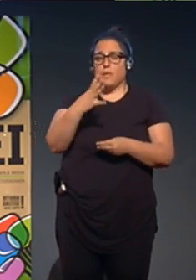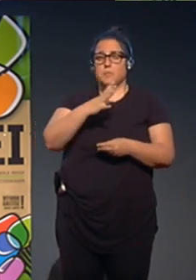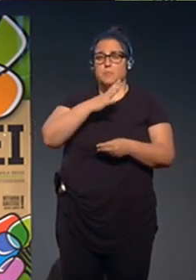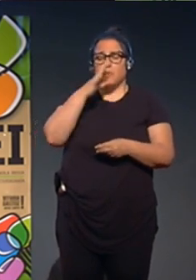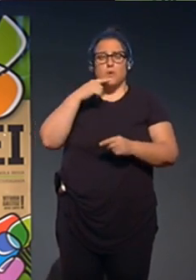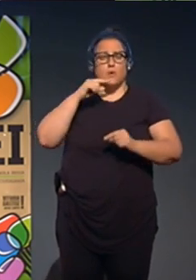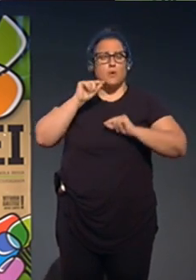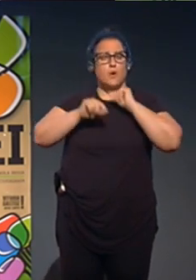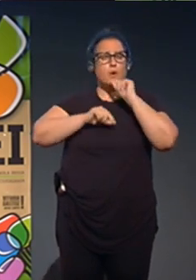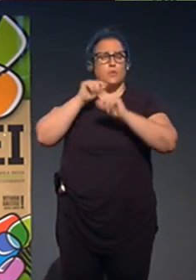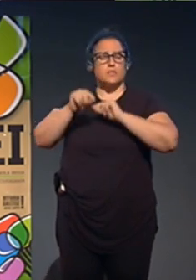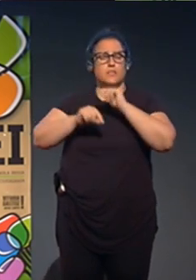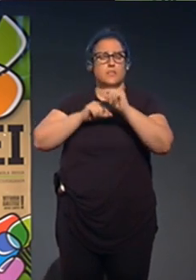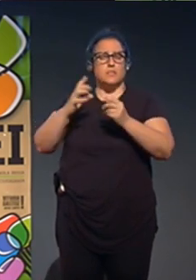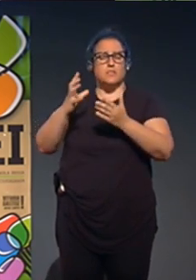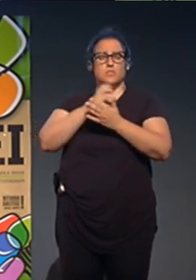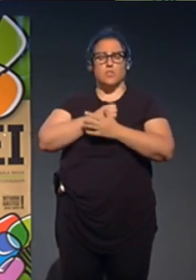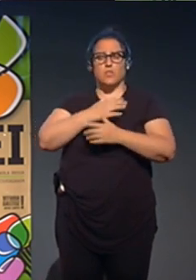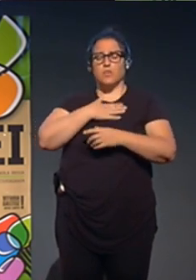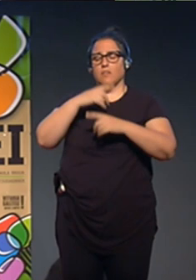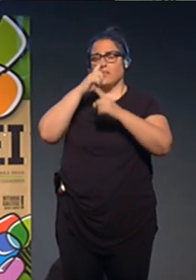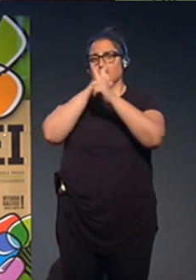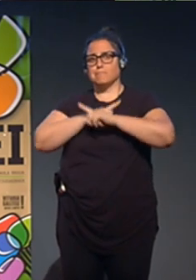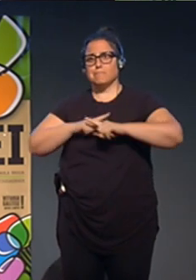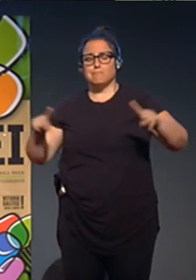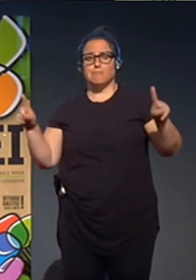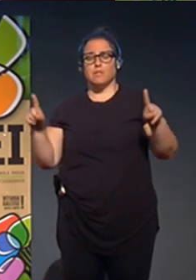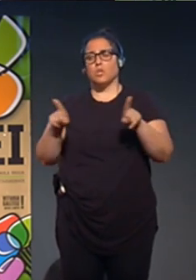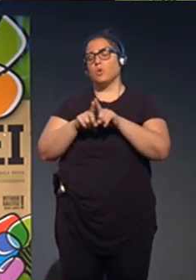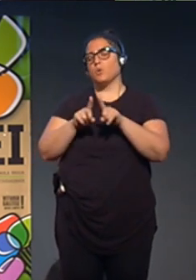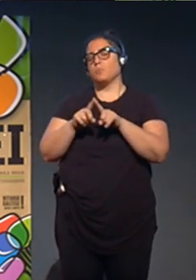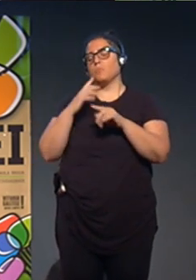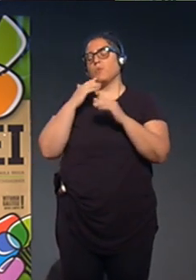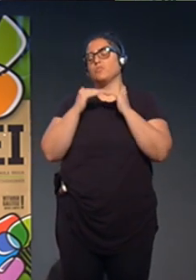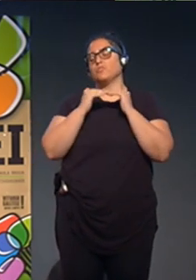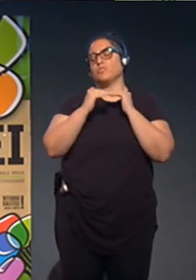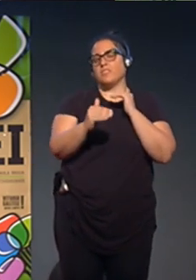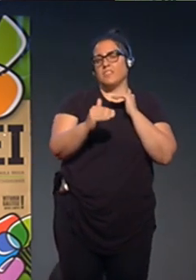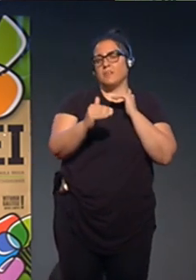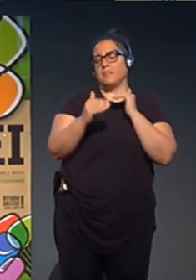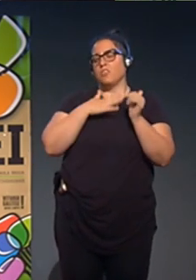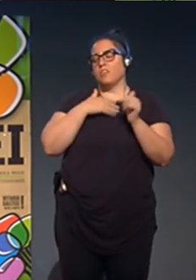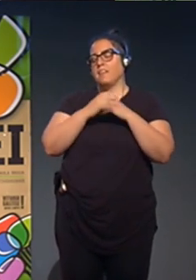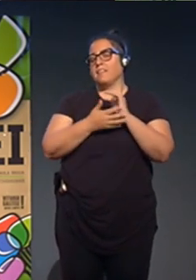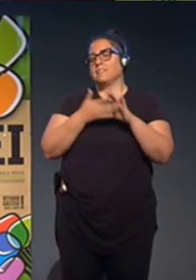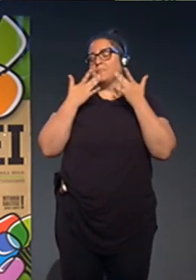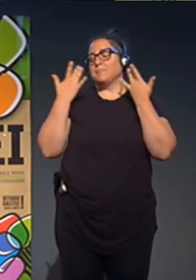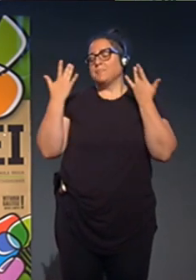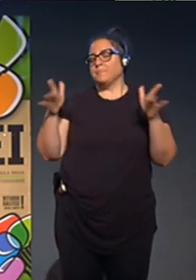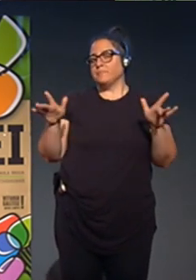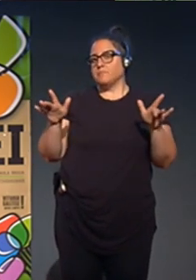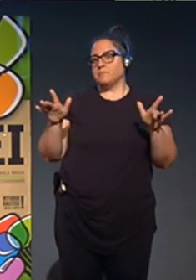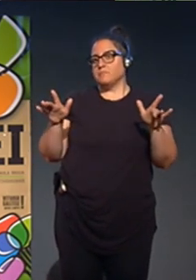contaminantes etcétera quieren disfrazar su producto de verde quieren lavarse las manos No pero bueno por el otro lado está la parte